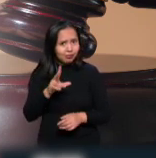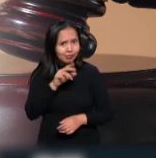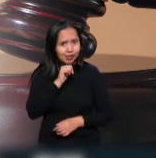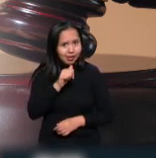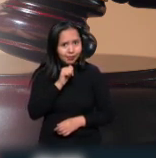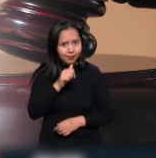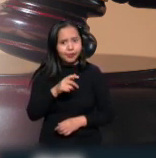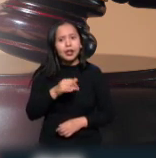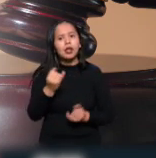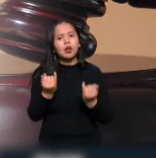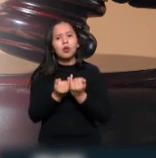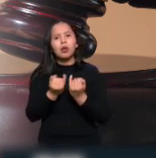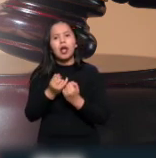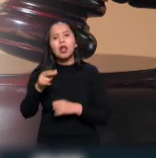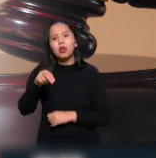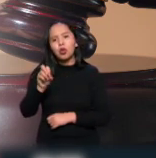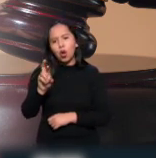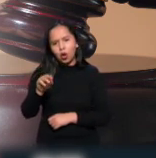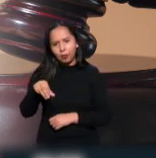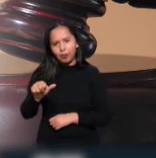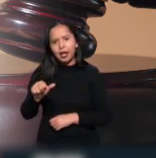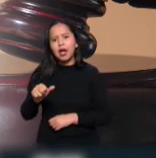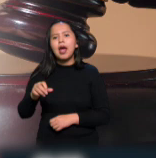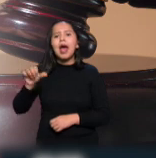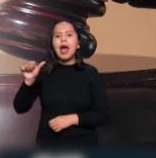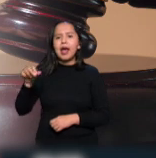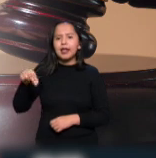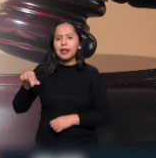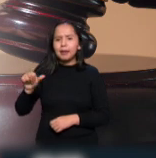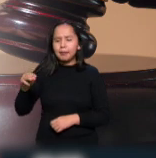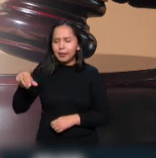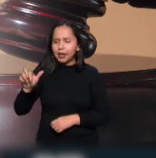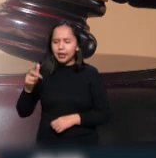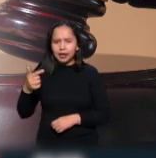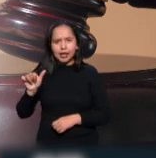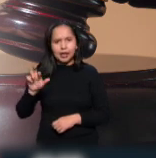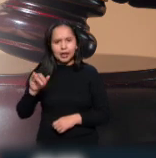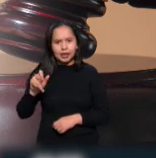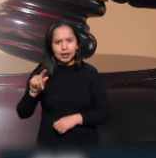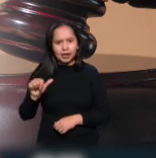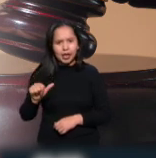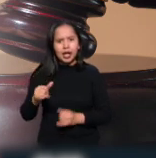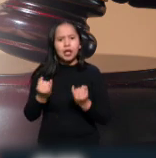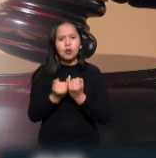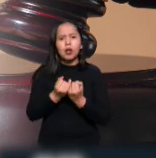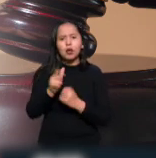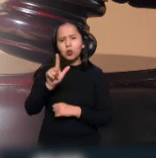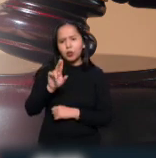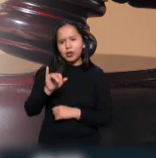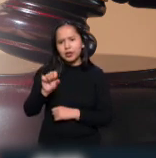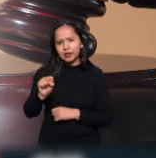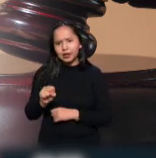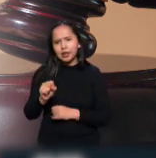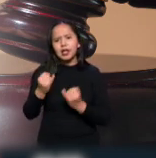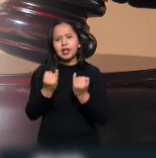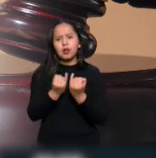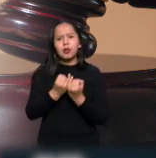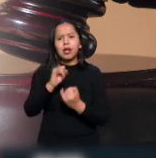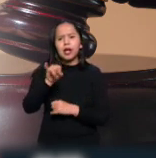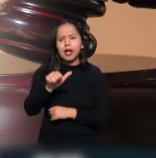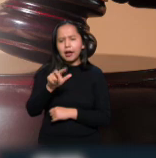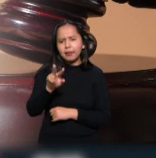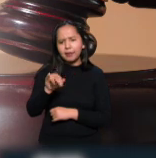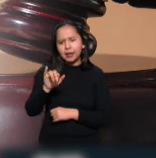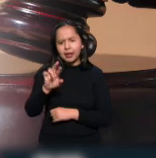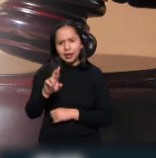hagan lo propio las ministras Norma Piña Hernández, Margarita Ríos Farjat, así como los ministros Luis María Aguilar Morales, Javier Lainez Potisek, Juan